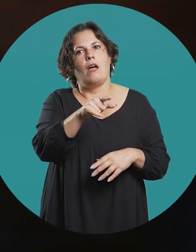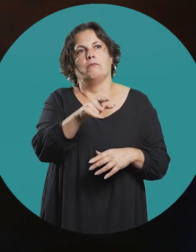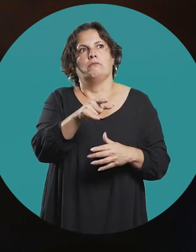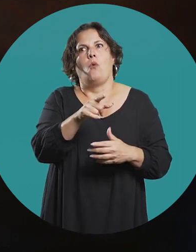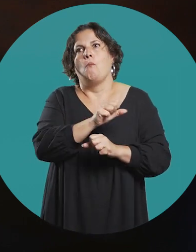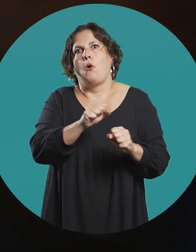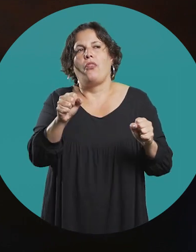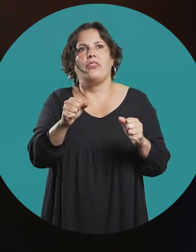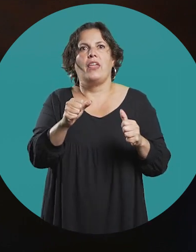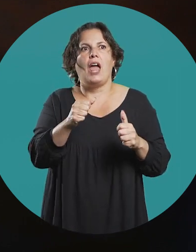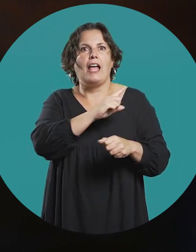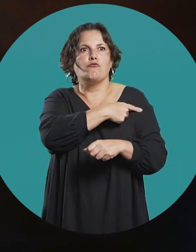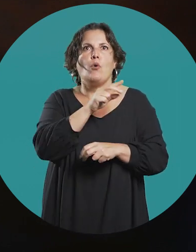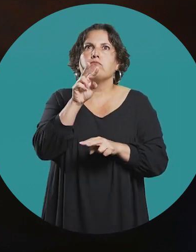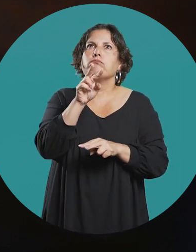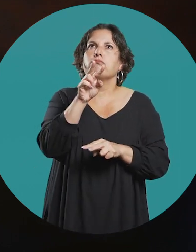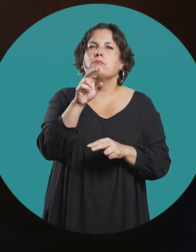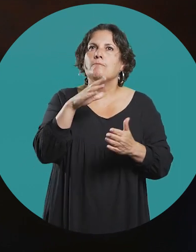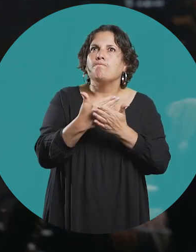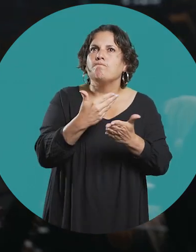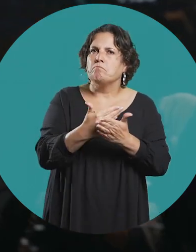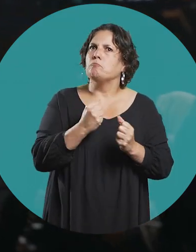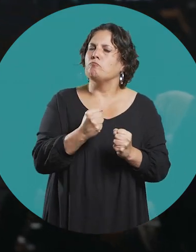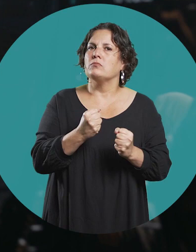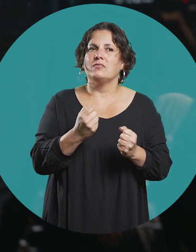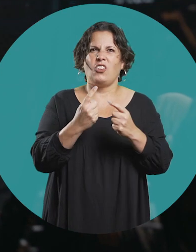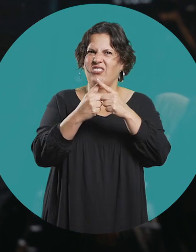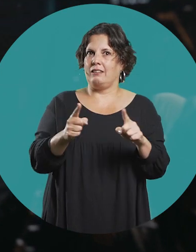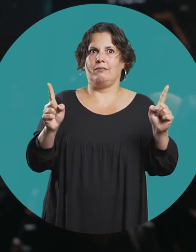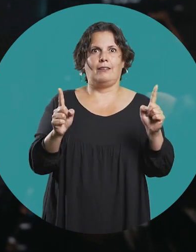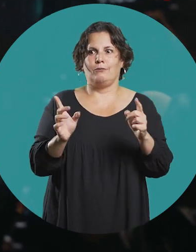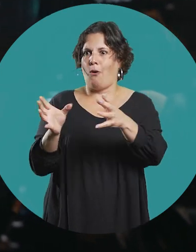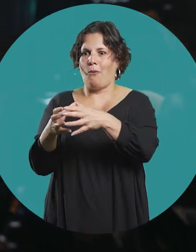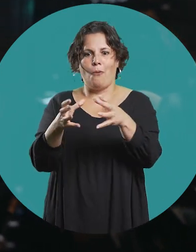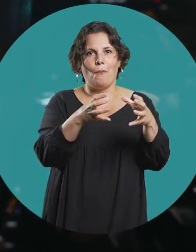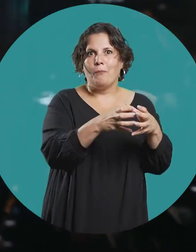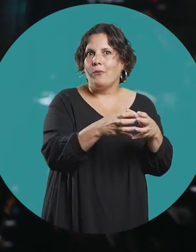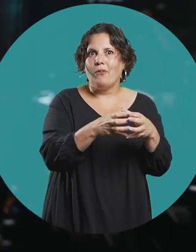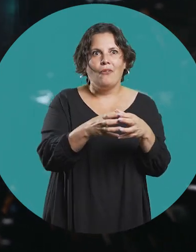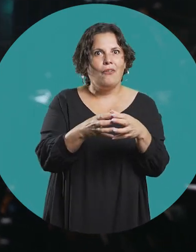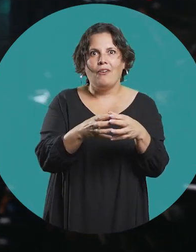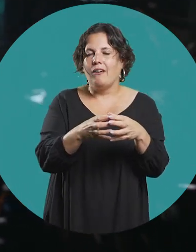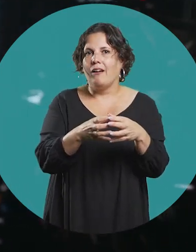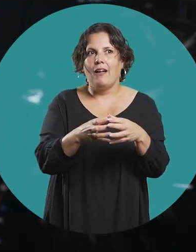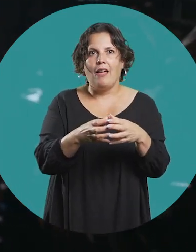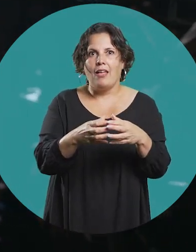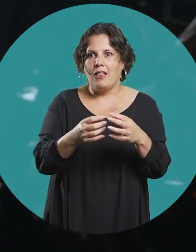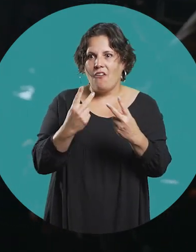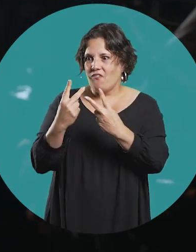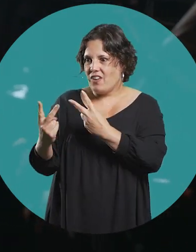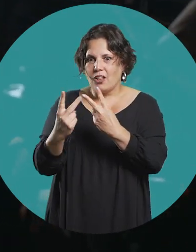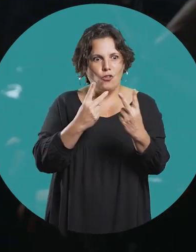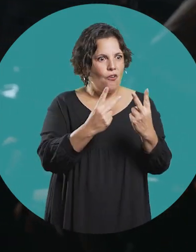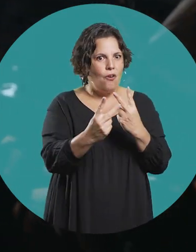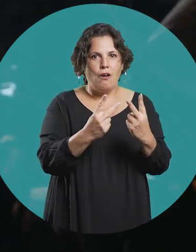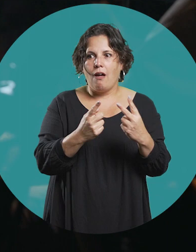poder sostener el esfuerzo cuando algo no te sale. Y era tan distinto en los 2 grupos de escuelas, que donde viendo